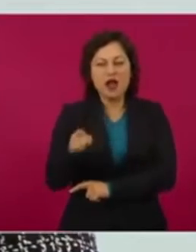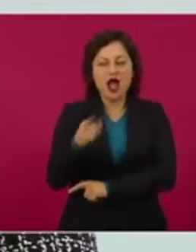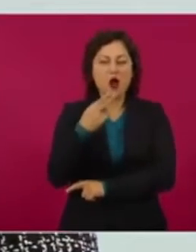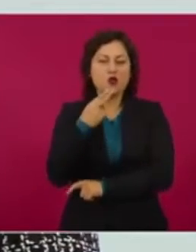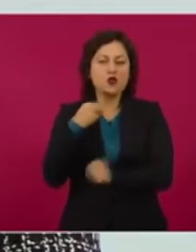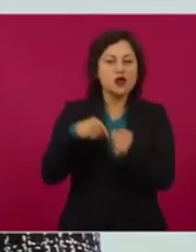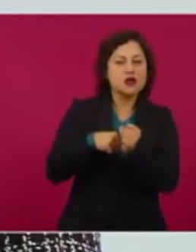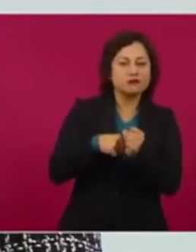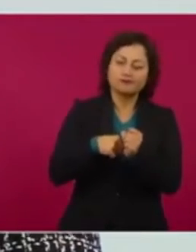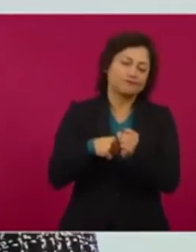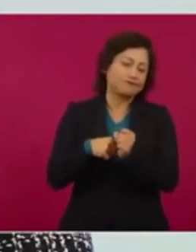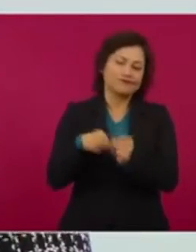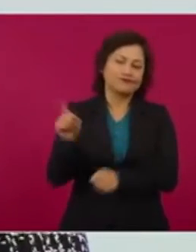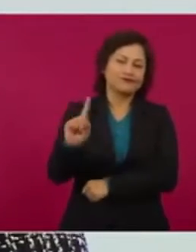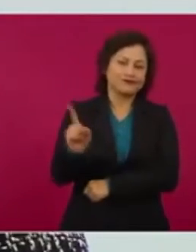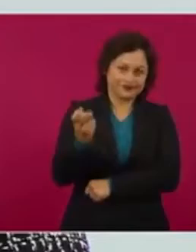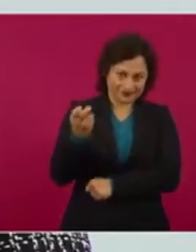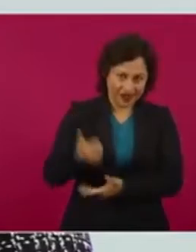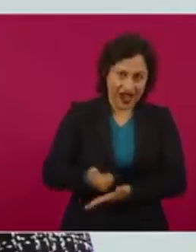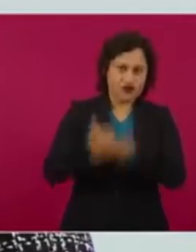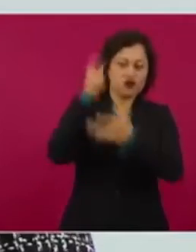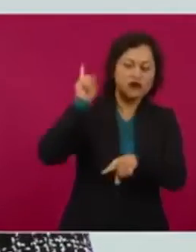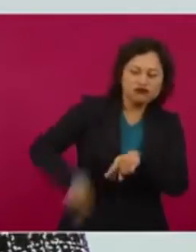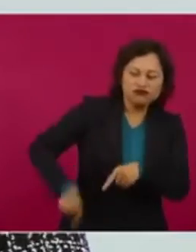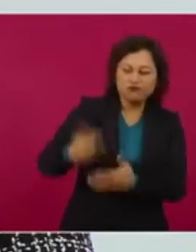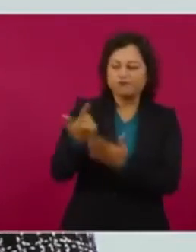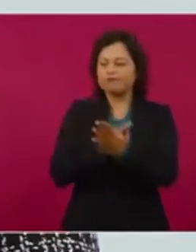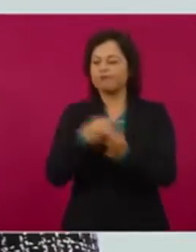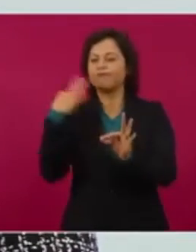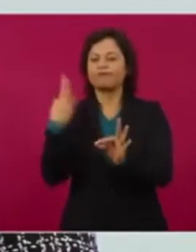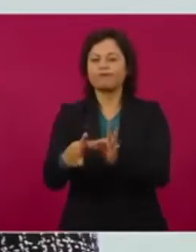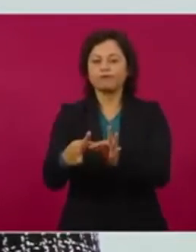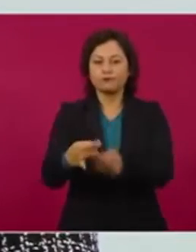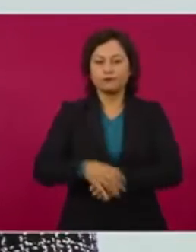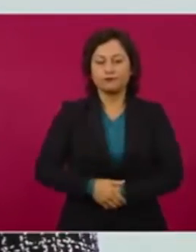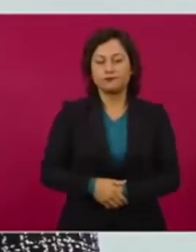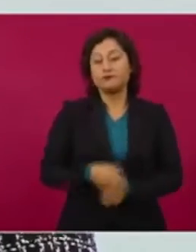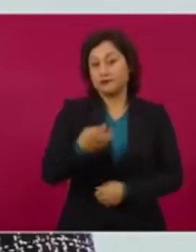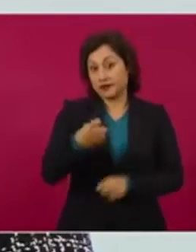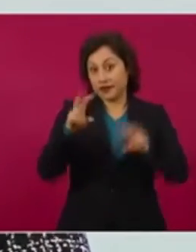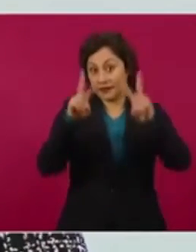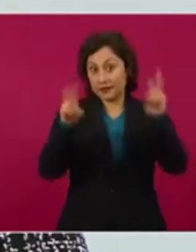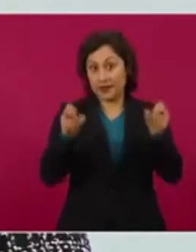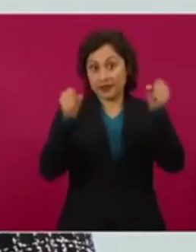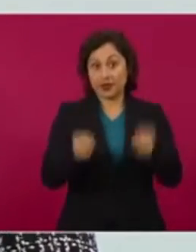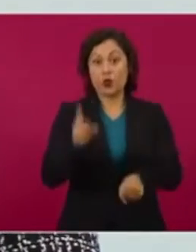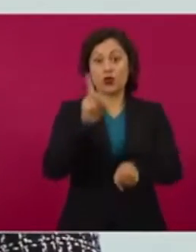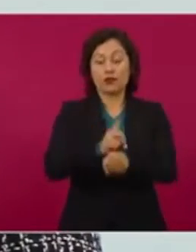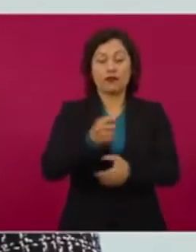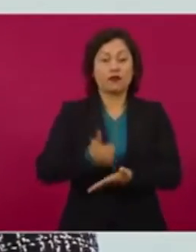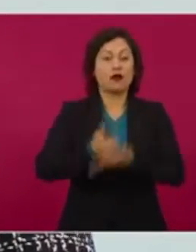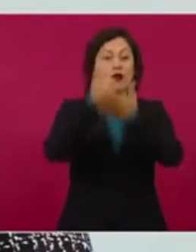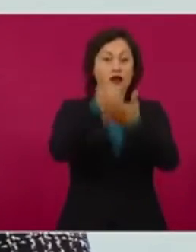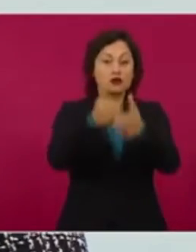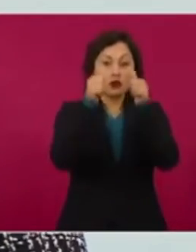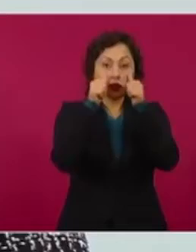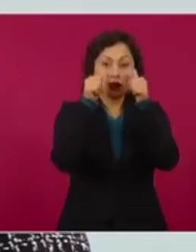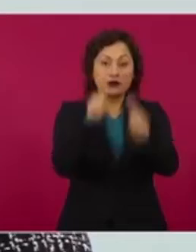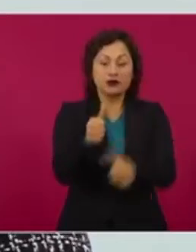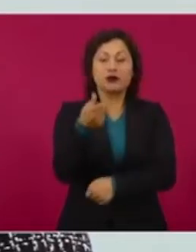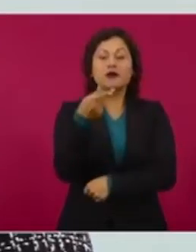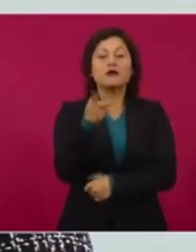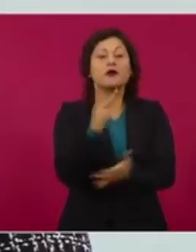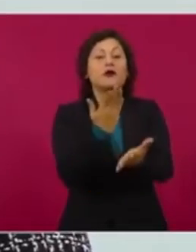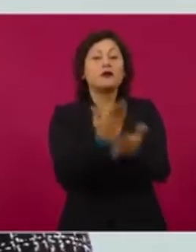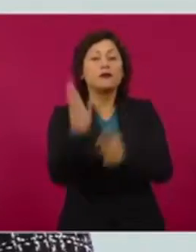anónima. De esta manera, atendemos el tema de seguridad, pero también la falta de certeza jurídica